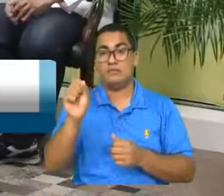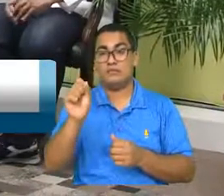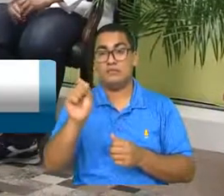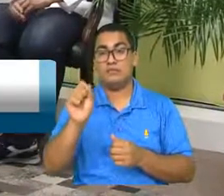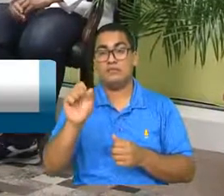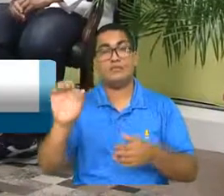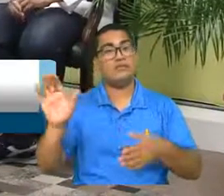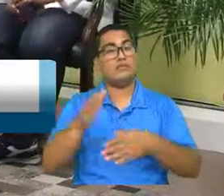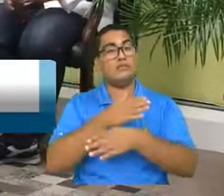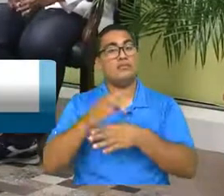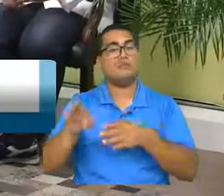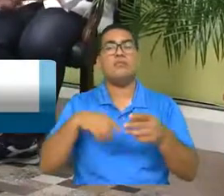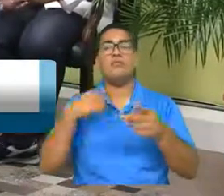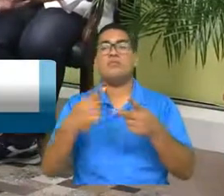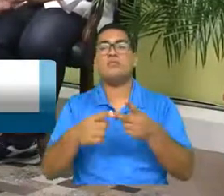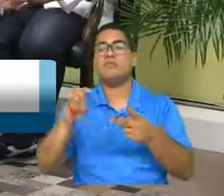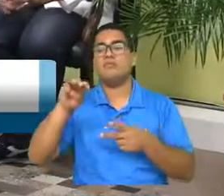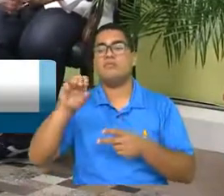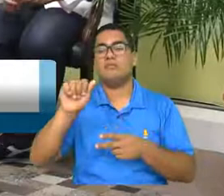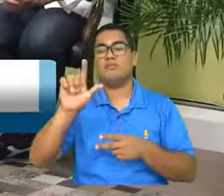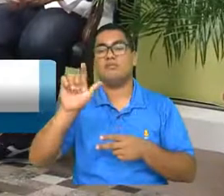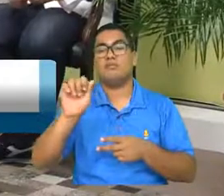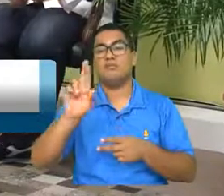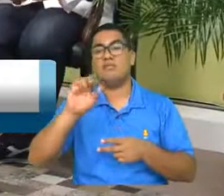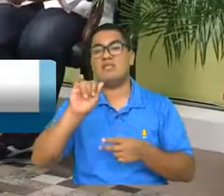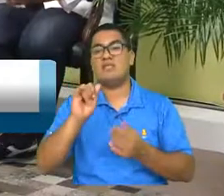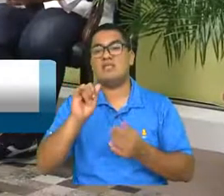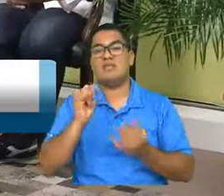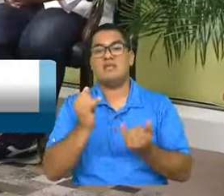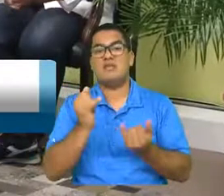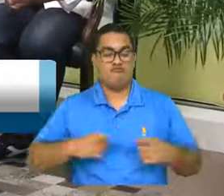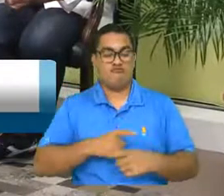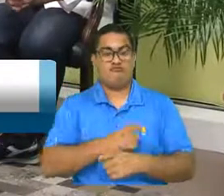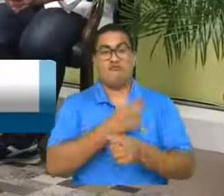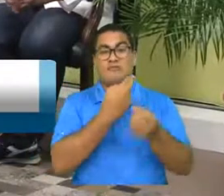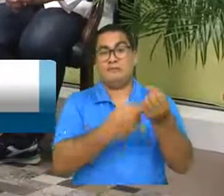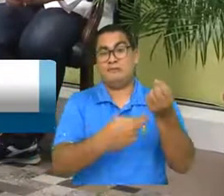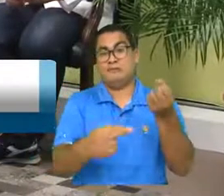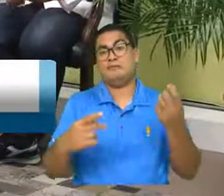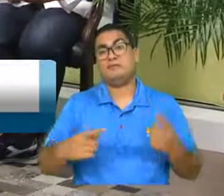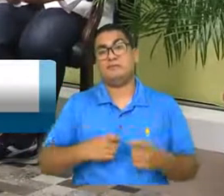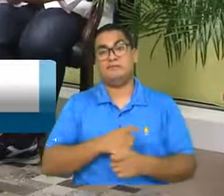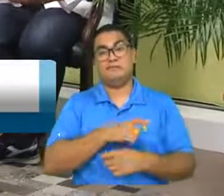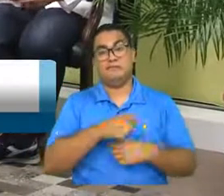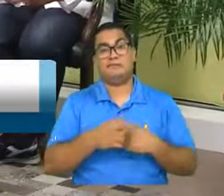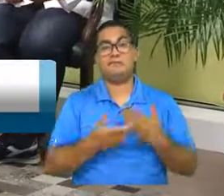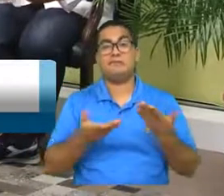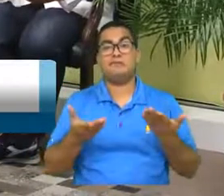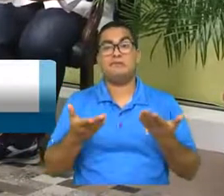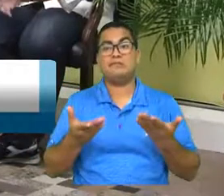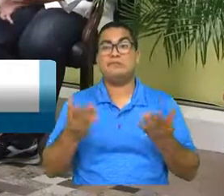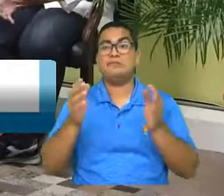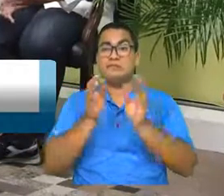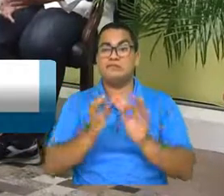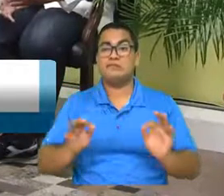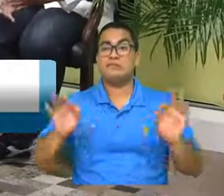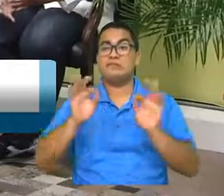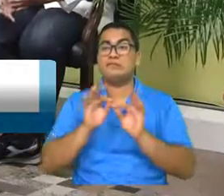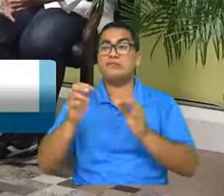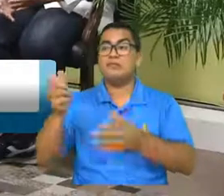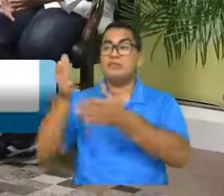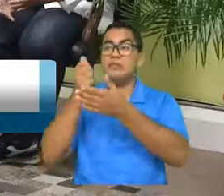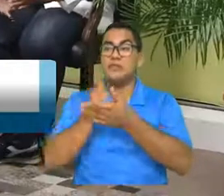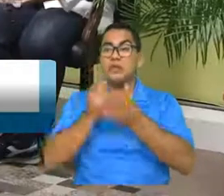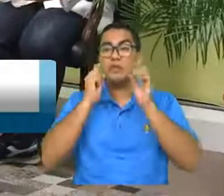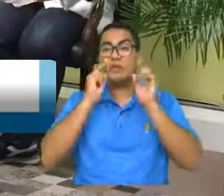sanguíneo. Entonces, esa gran diferencia nos ayuda también para llevar al proceso de tratamiento. El